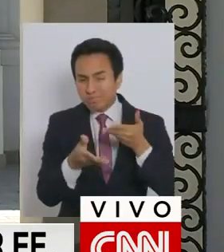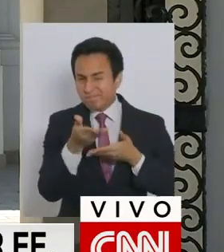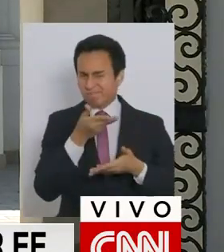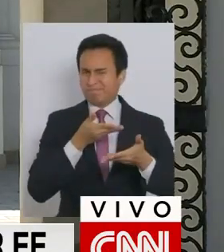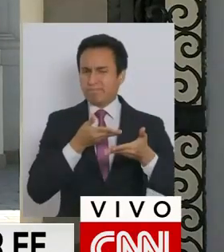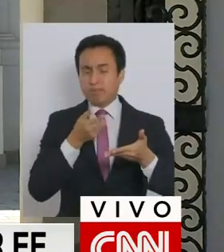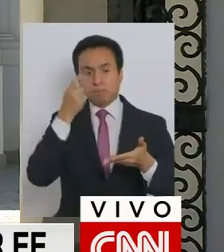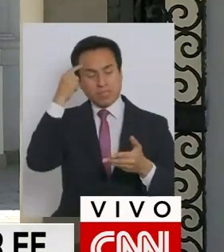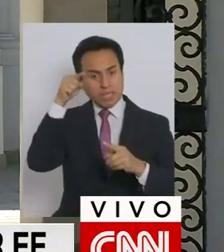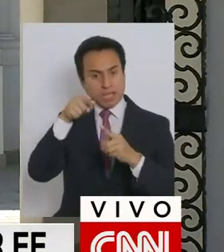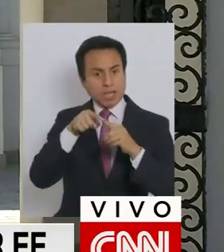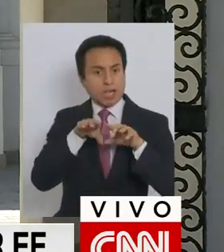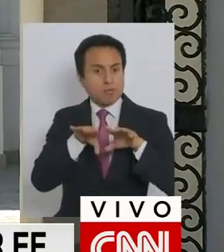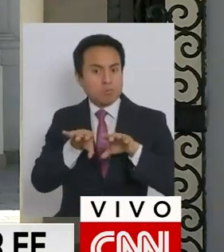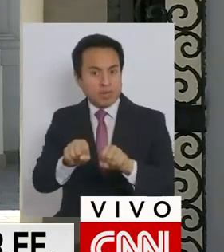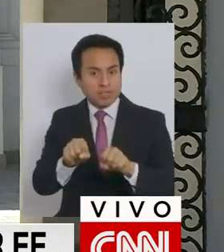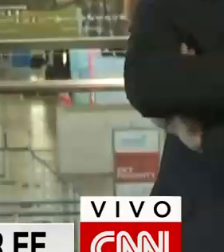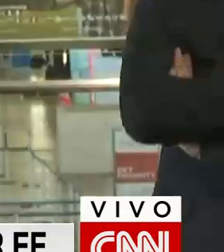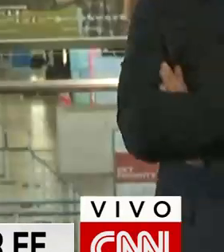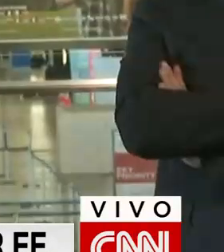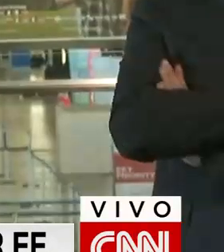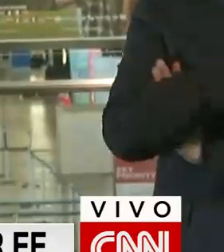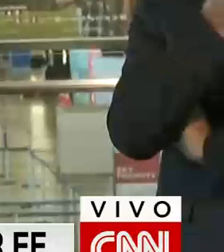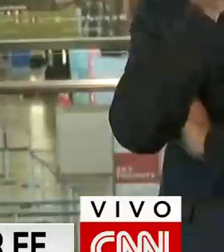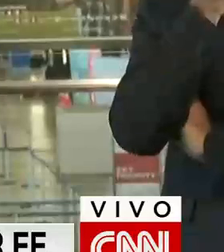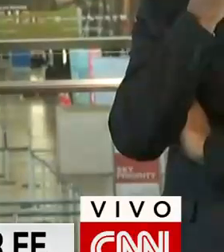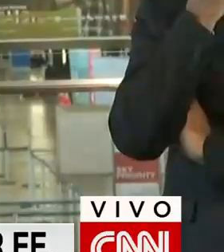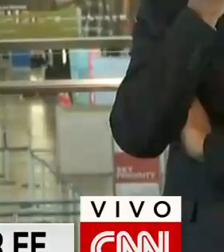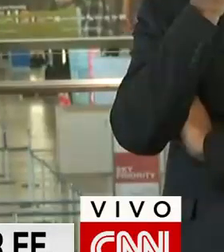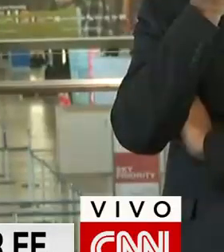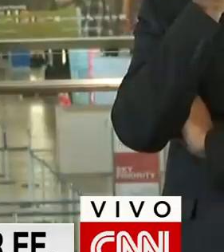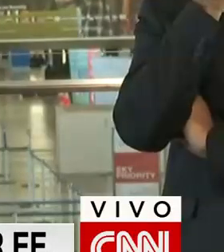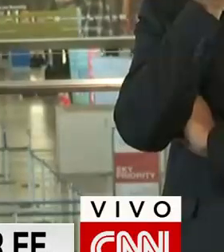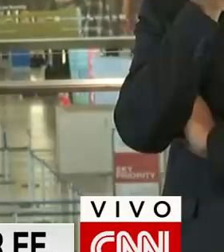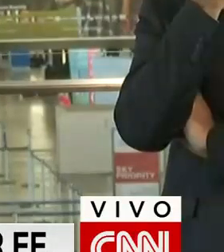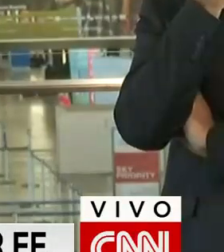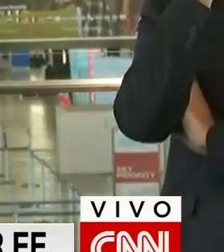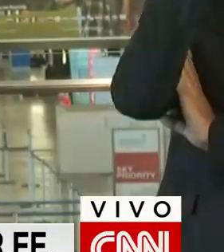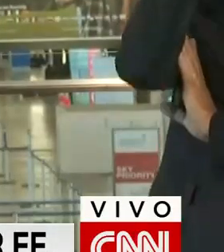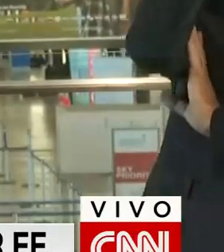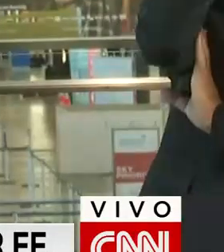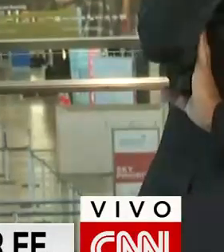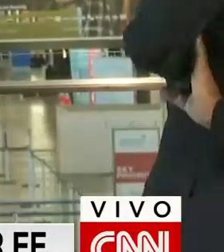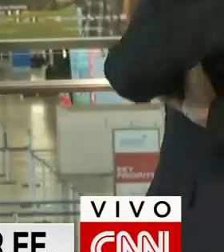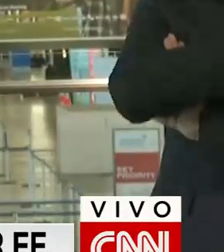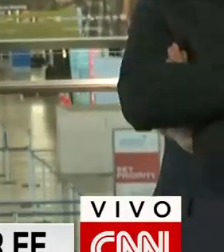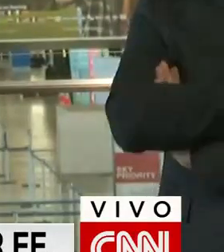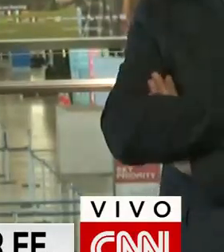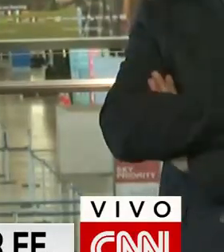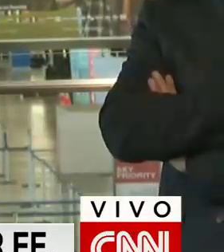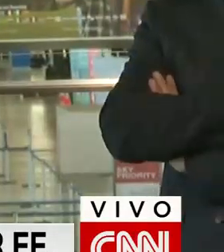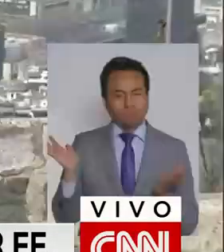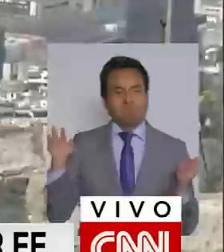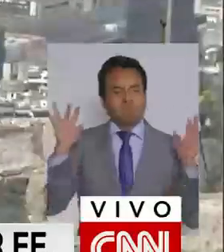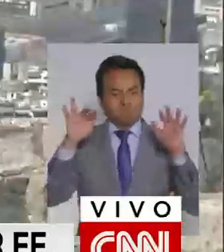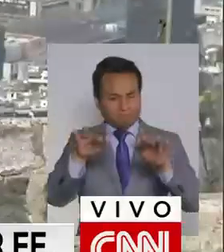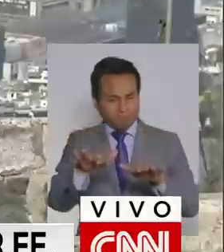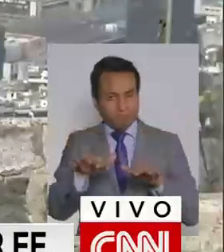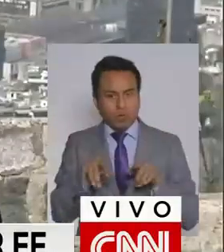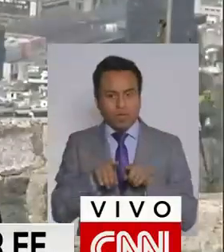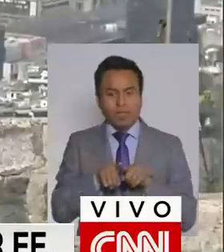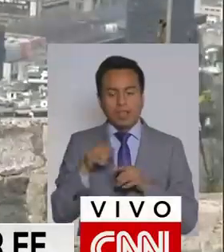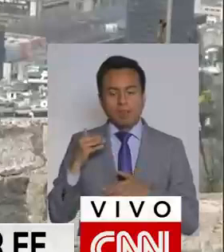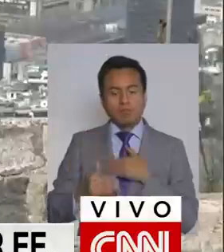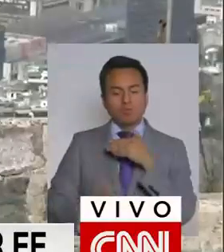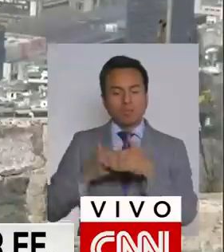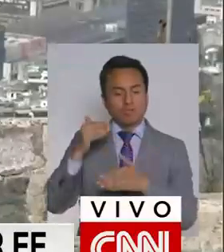entre hoy y mañana a la Cancillería Española para que todo esto explique. Después de estos resultados, veremos qué